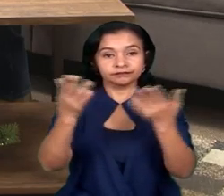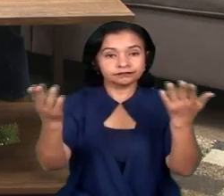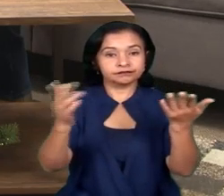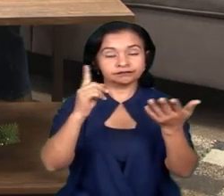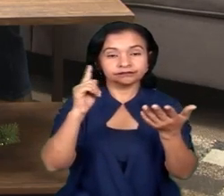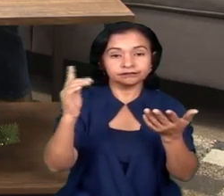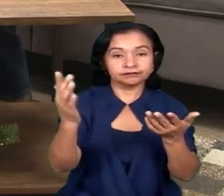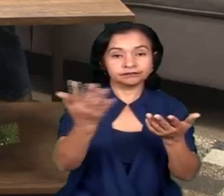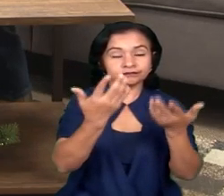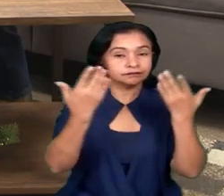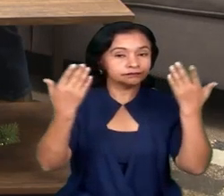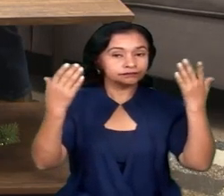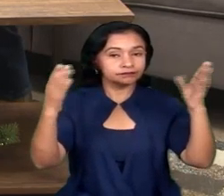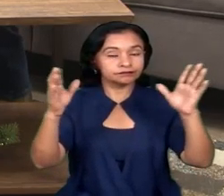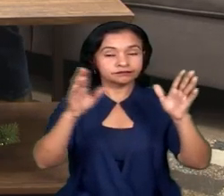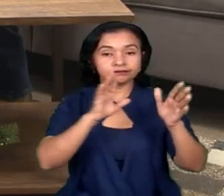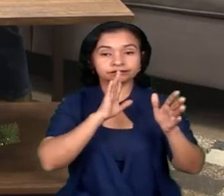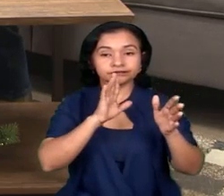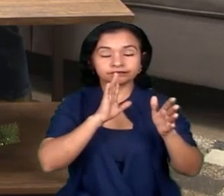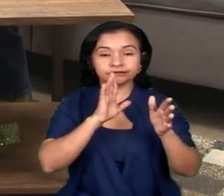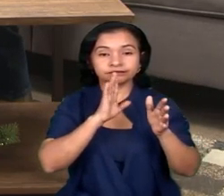todo aquel mamotreto que te hablan,